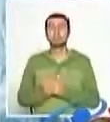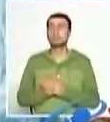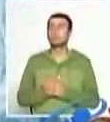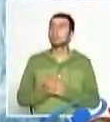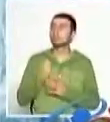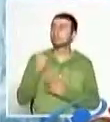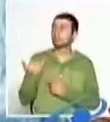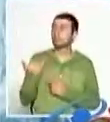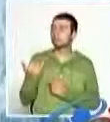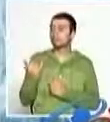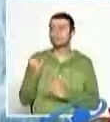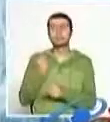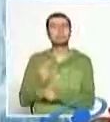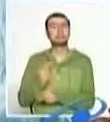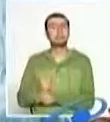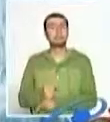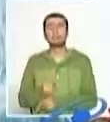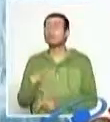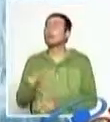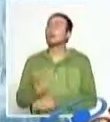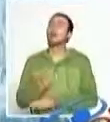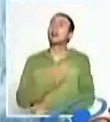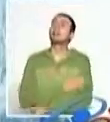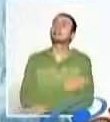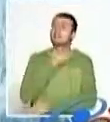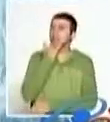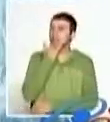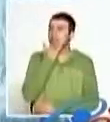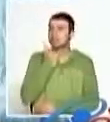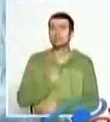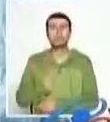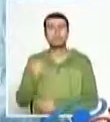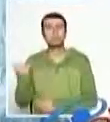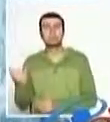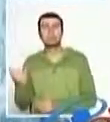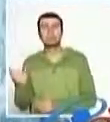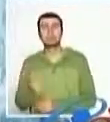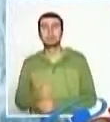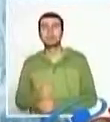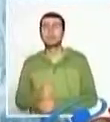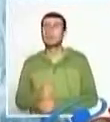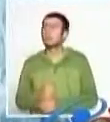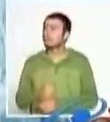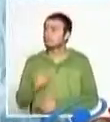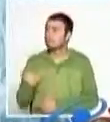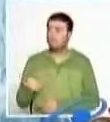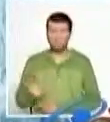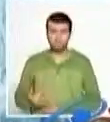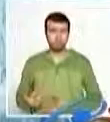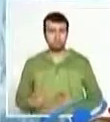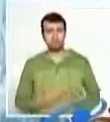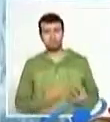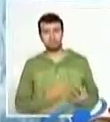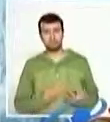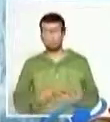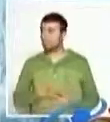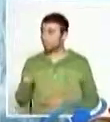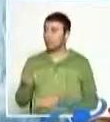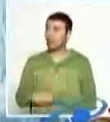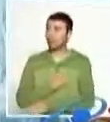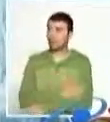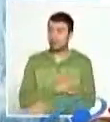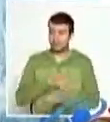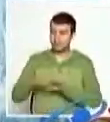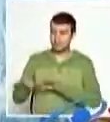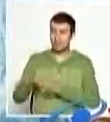los antecedentes y la importancia de la flora bacteriana, que es algo que ustedes ahorita nos lo van a aclarar perfectamente,